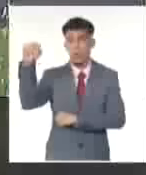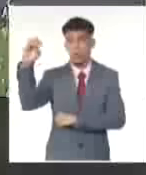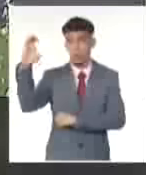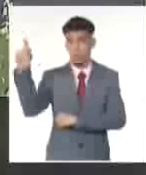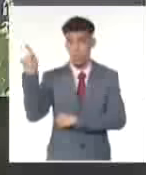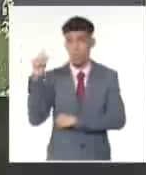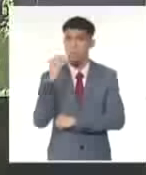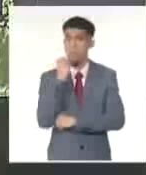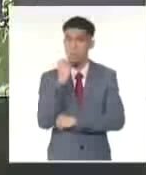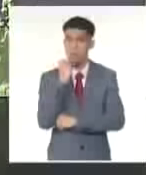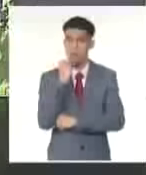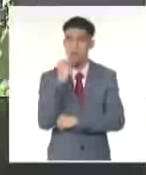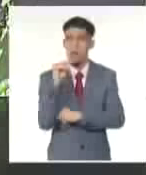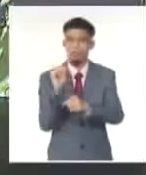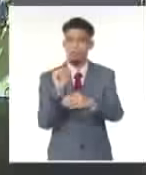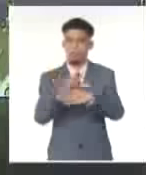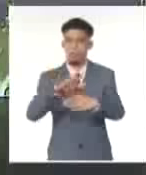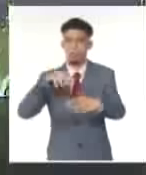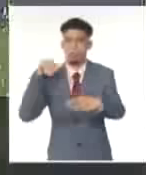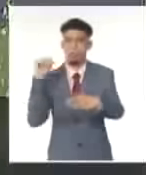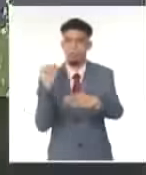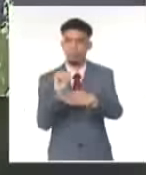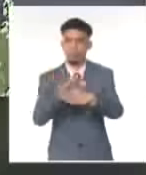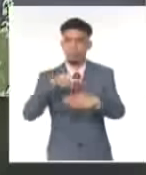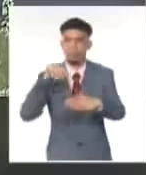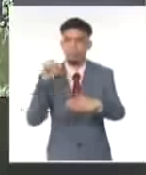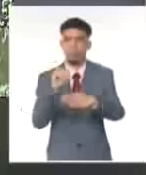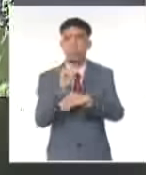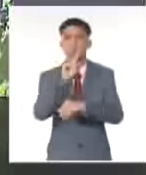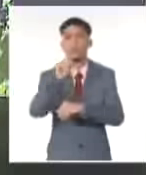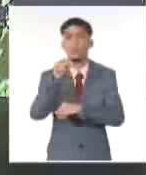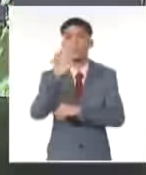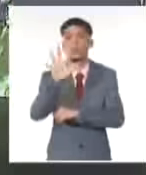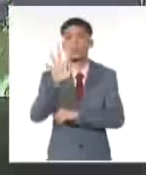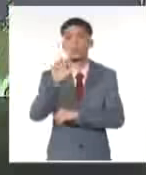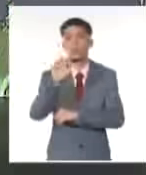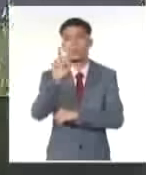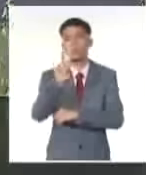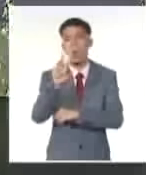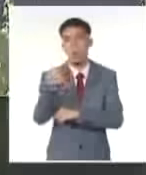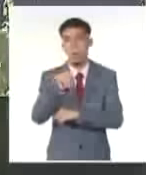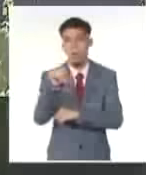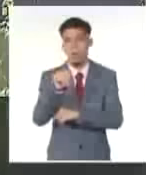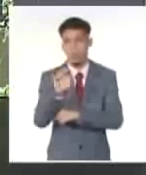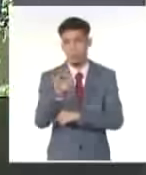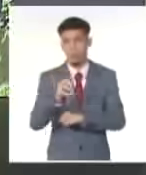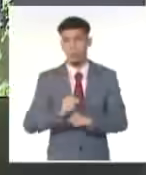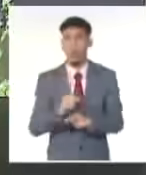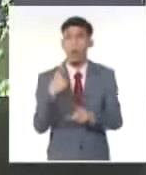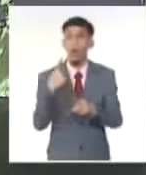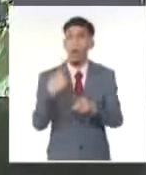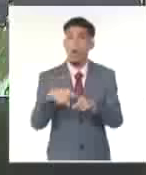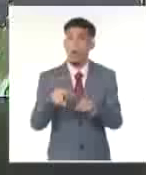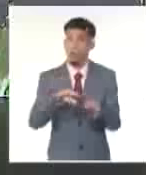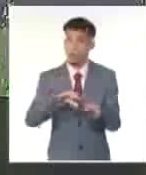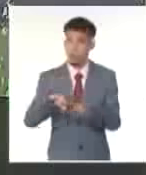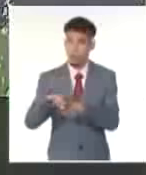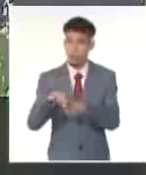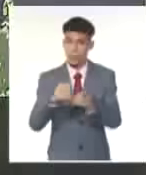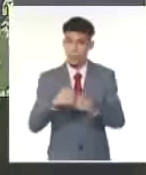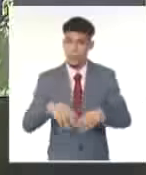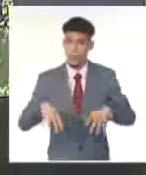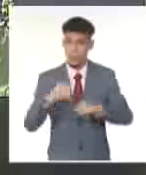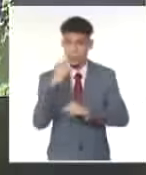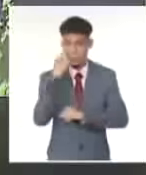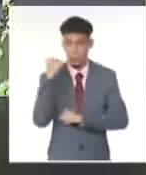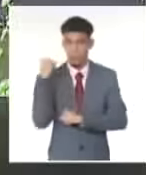con altura de olas entre 1,5 y 2 metros de altura. Pero hay otra situación. Tenemos acá en